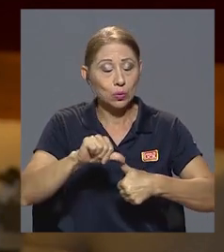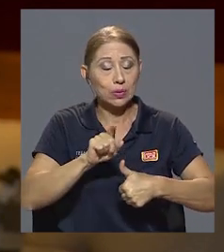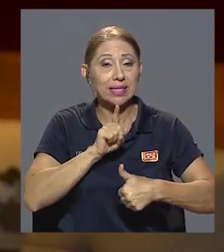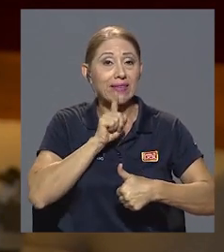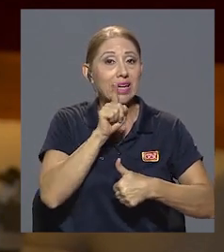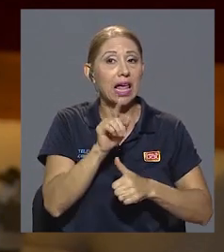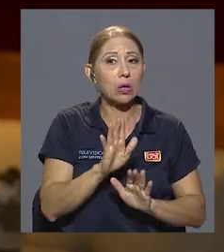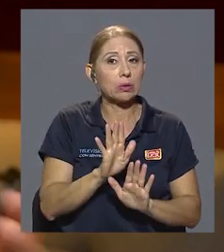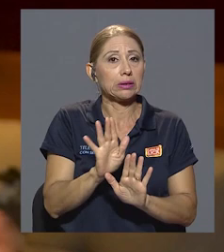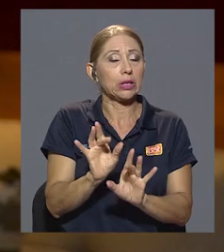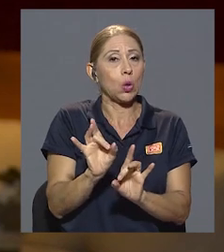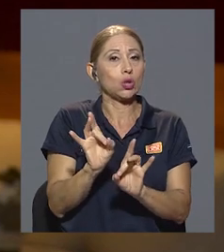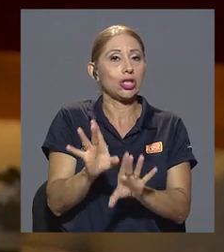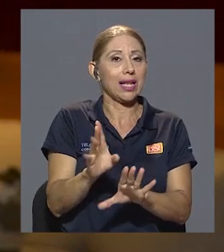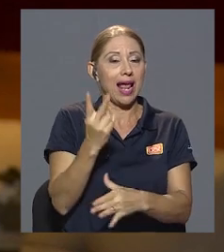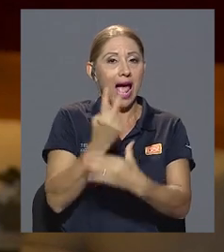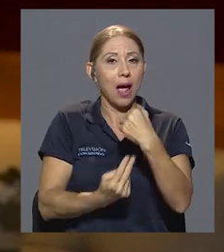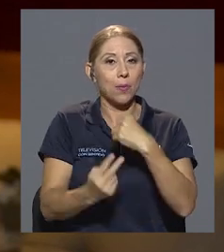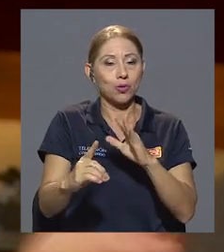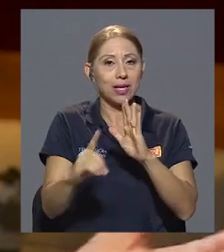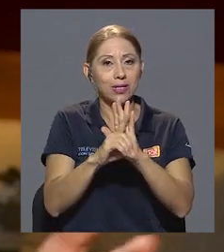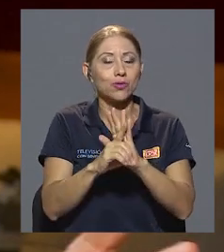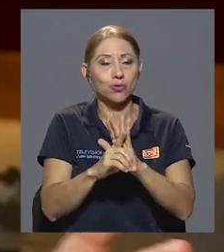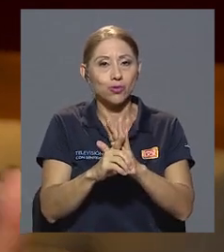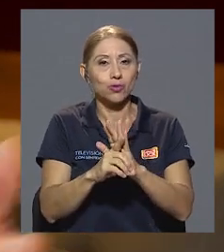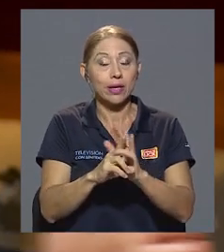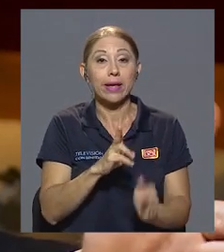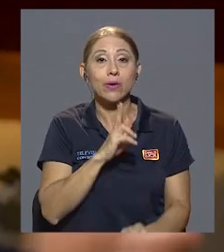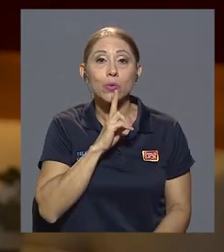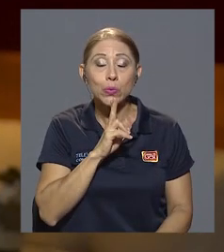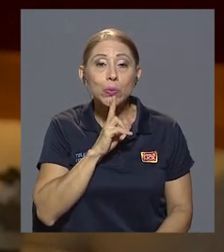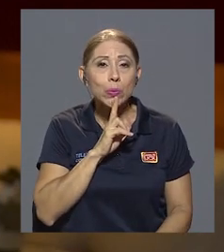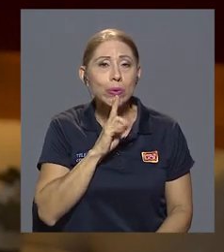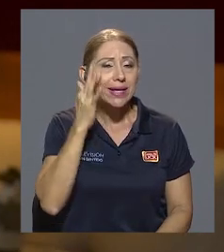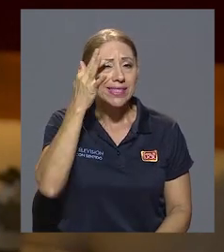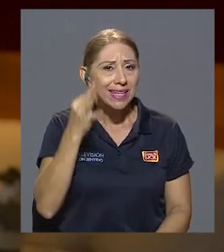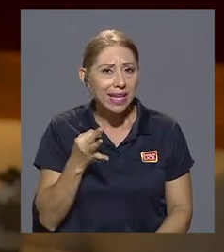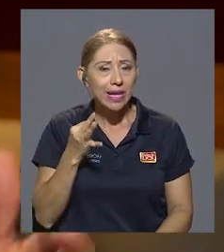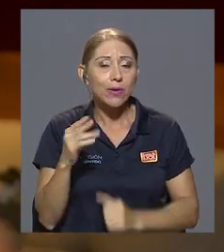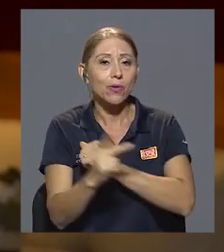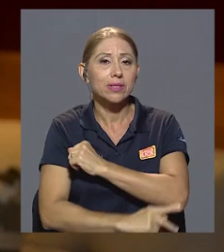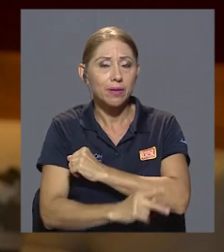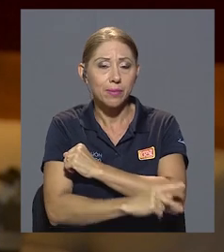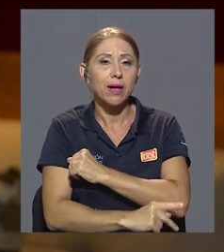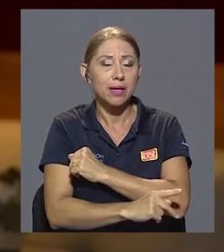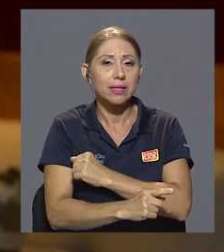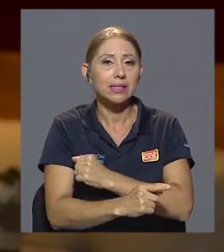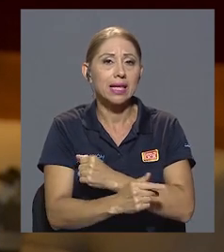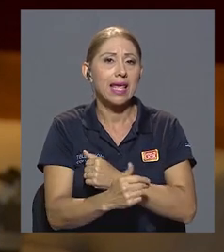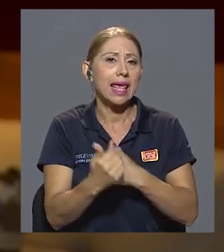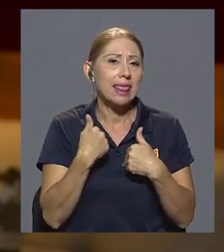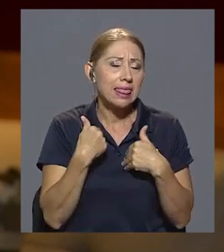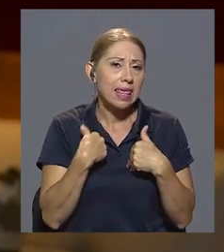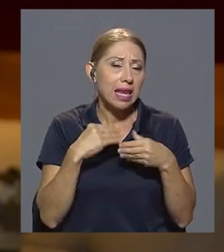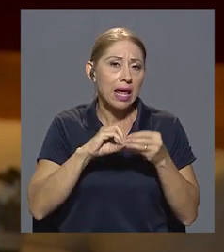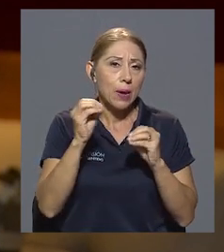ante ambos ambos derechos ambos derechos en honduras creo que es el país que tiene la